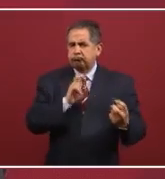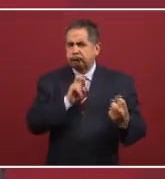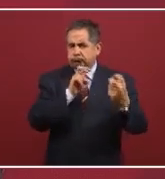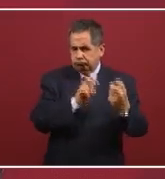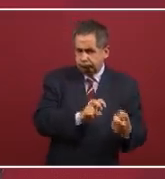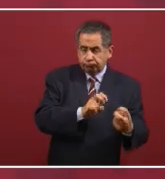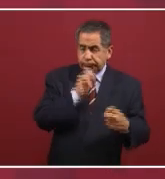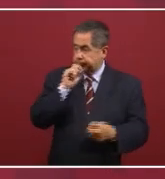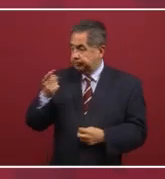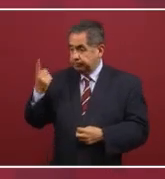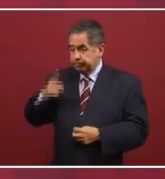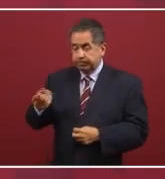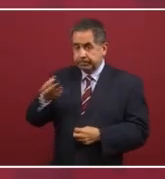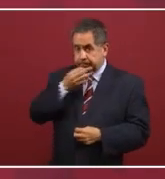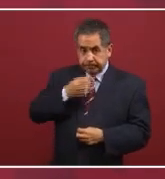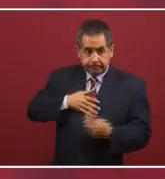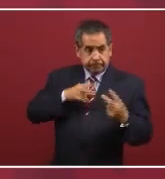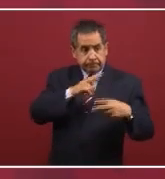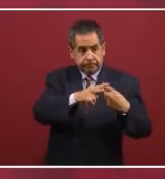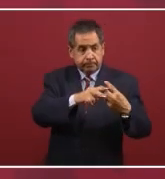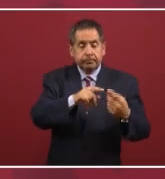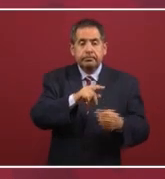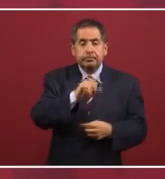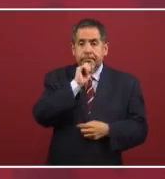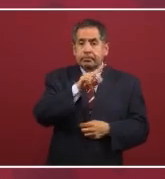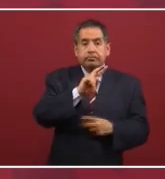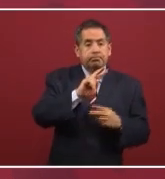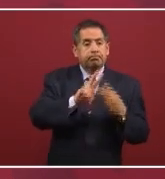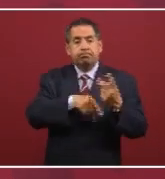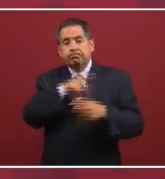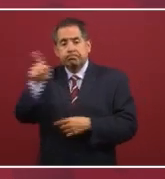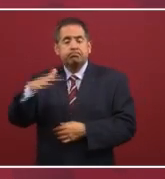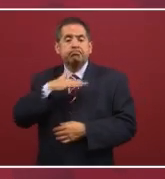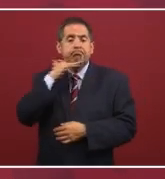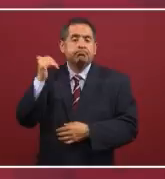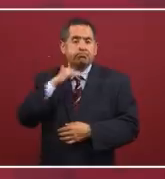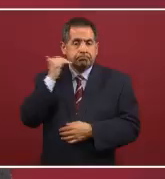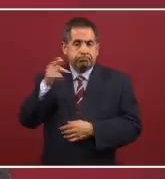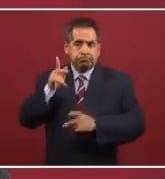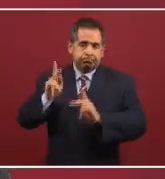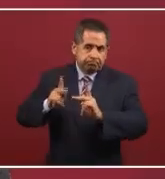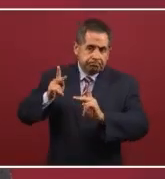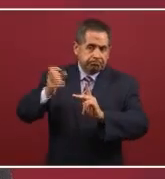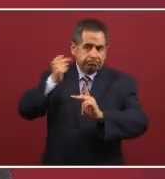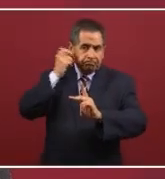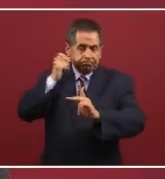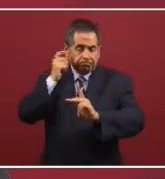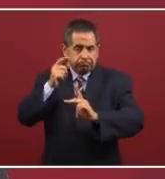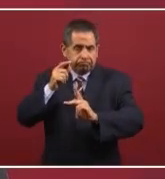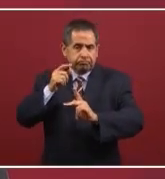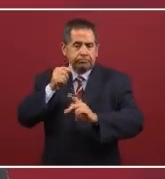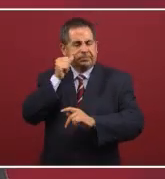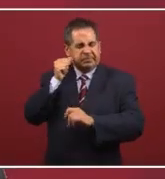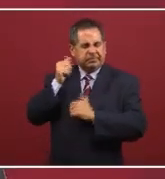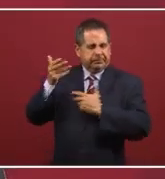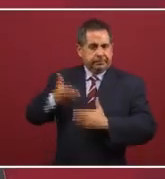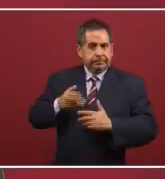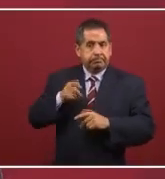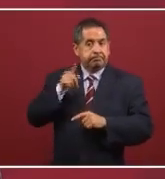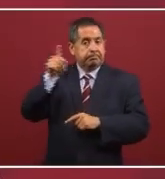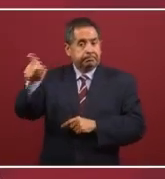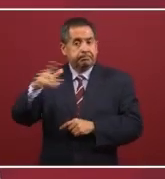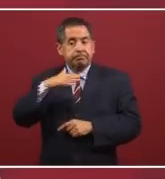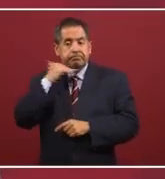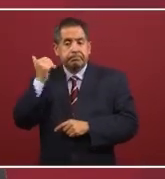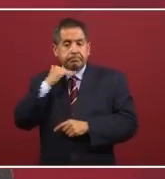República fui a Berlín, Alemania, de donde llegué el día de ayer, a una conferencia que es una iniciativa